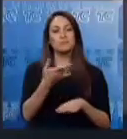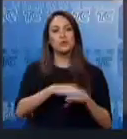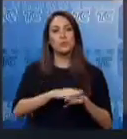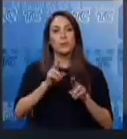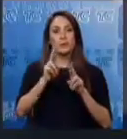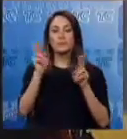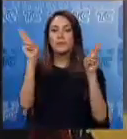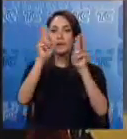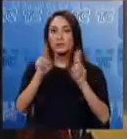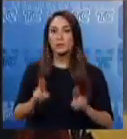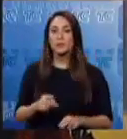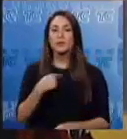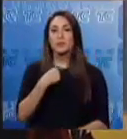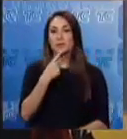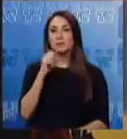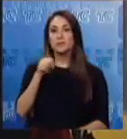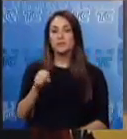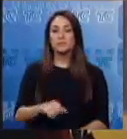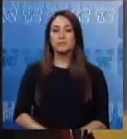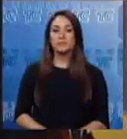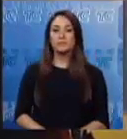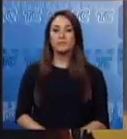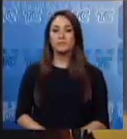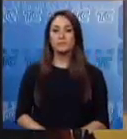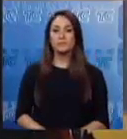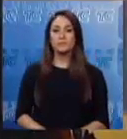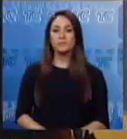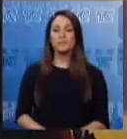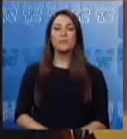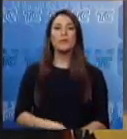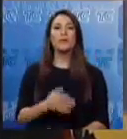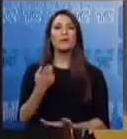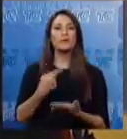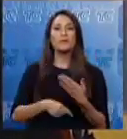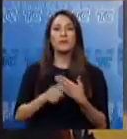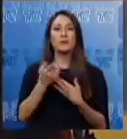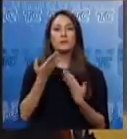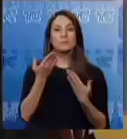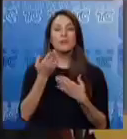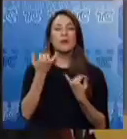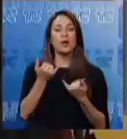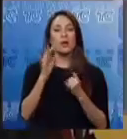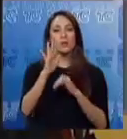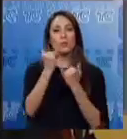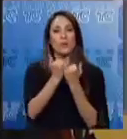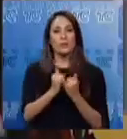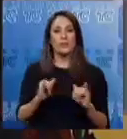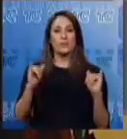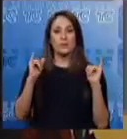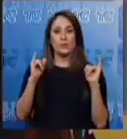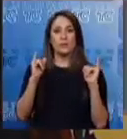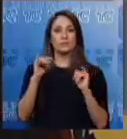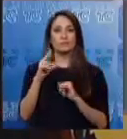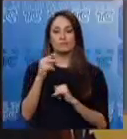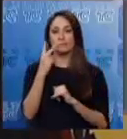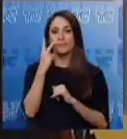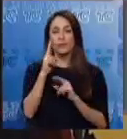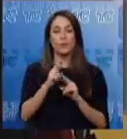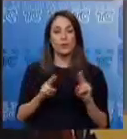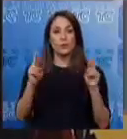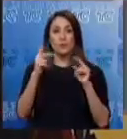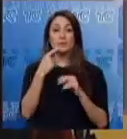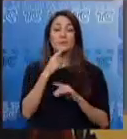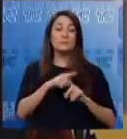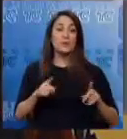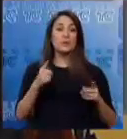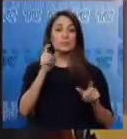Naciones Unidas. Esa experiencia, quizá de recuperación, yo creo que es una riqueza individual importante que a veces no se tiene en cuenta. Pero al mismo tiempo